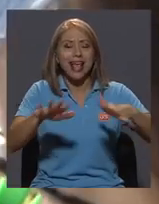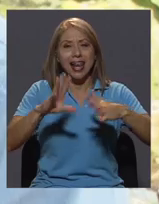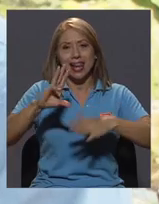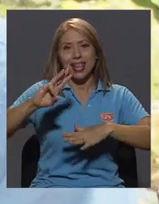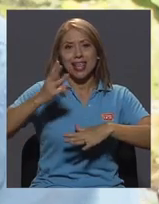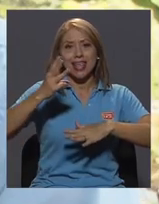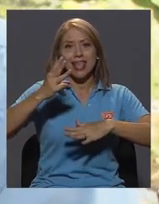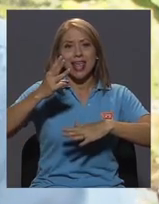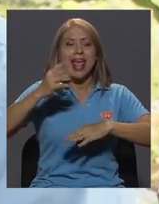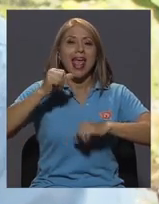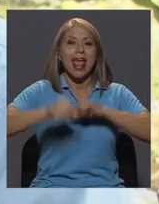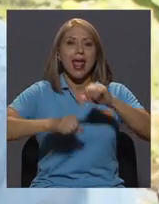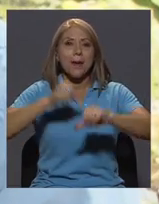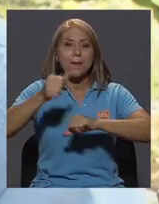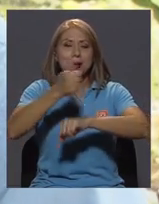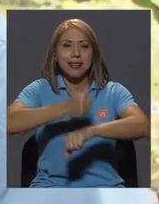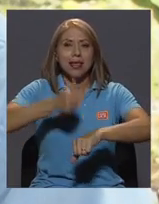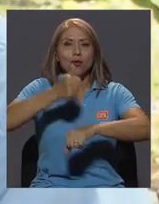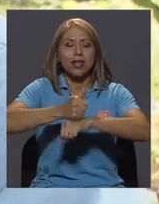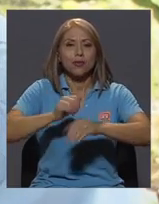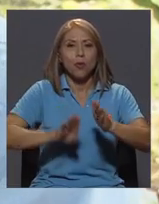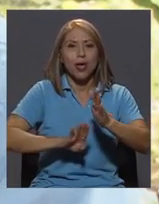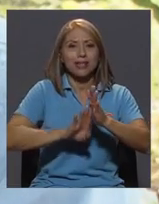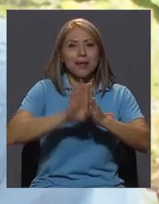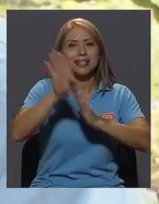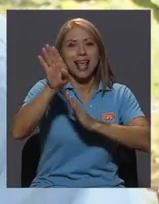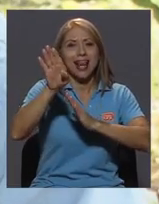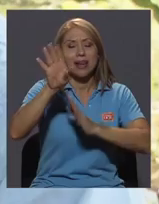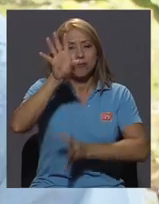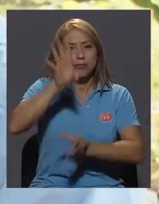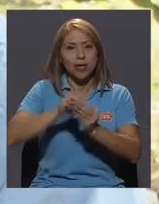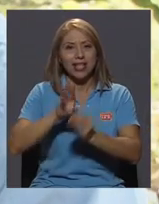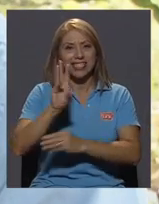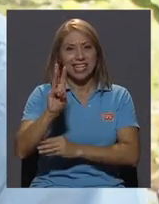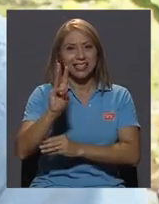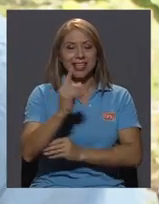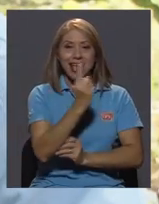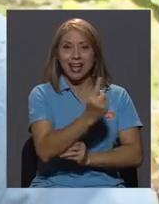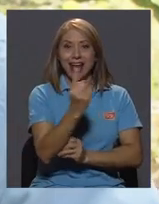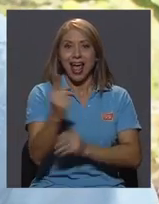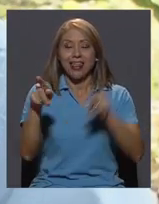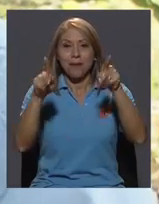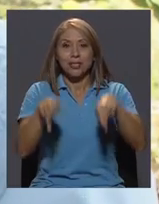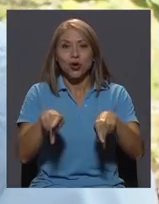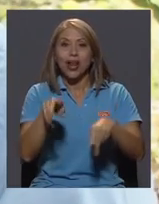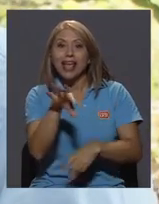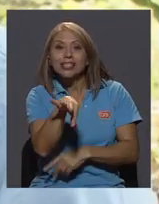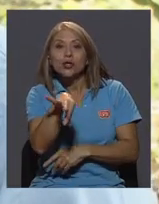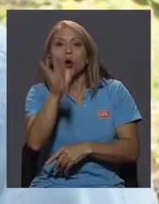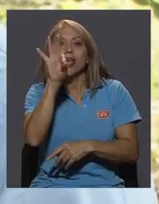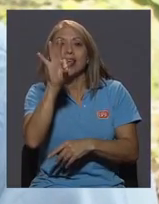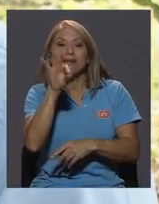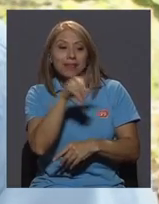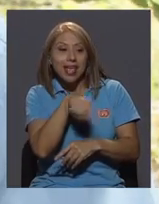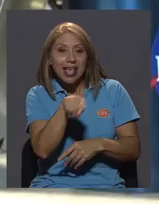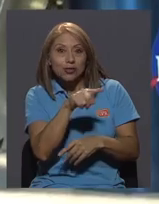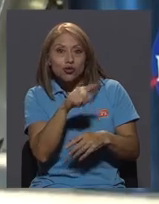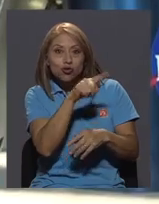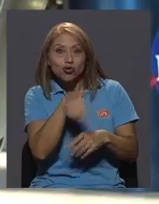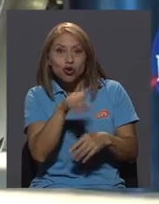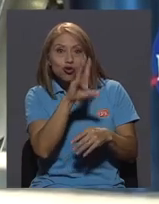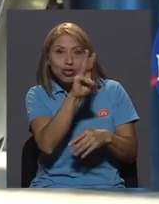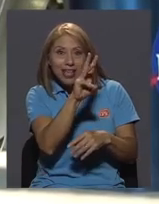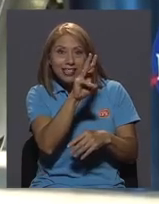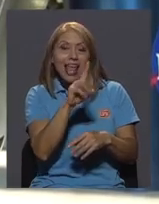emprendedurismo espacial. Entonces son 6, ¿verdad? Cada una de las personas que asistan al evento van a escoger uno de esos 6 working groups a los